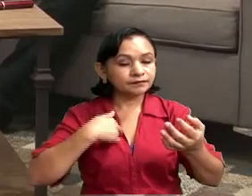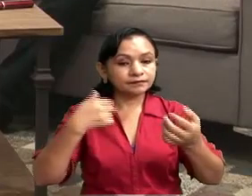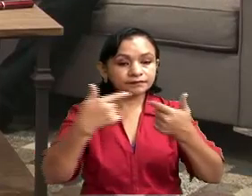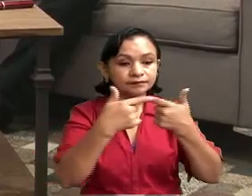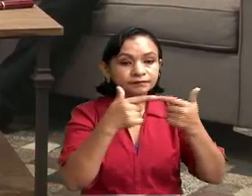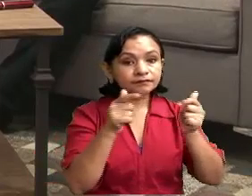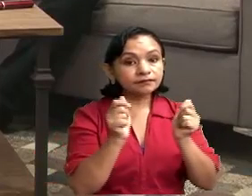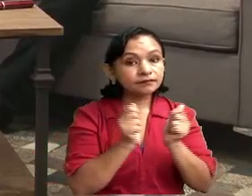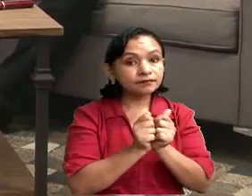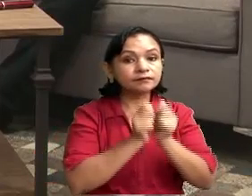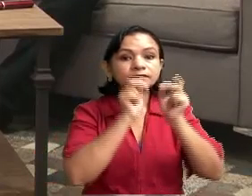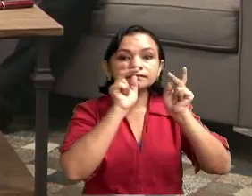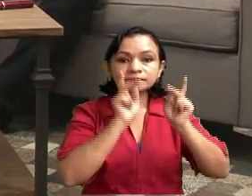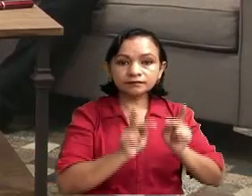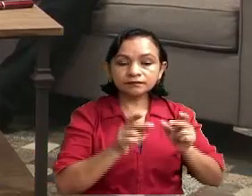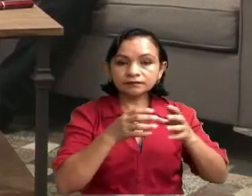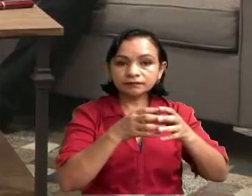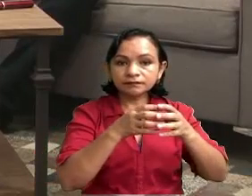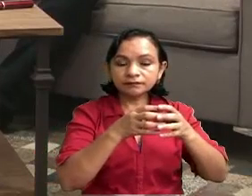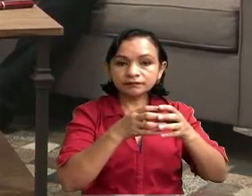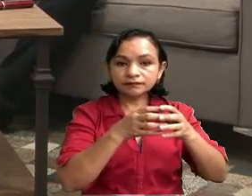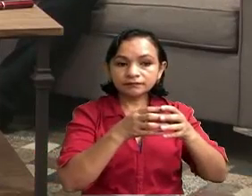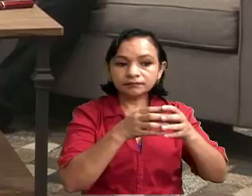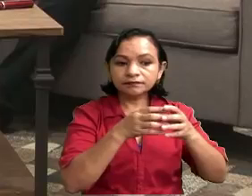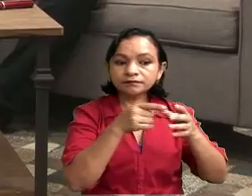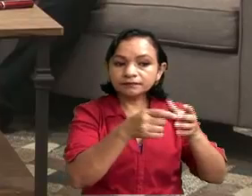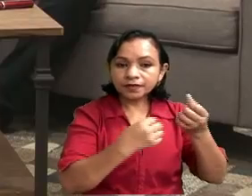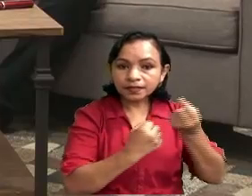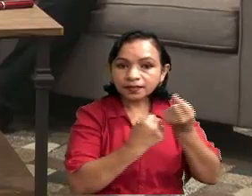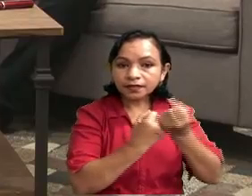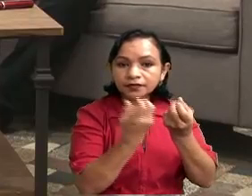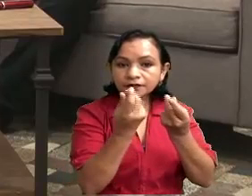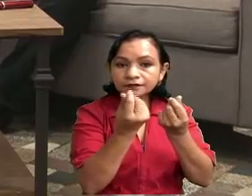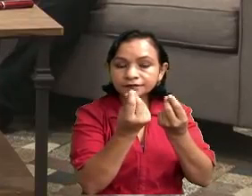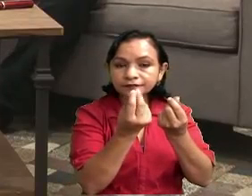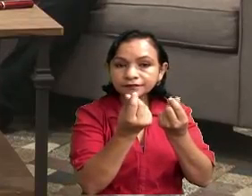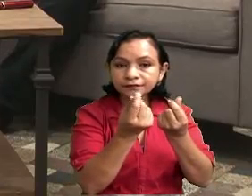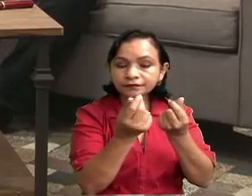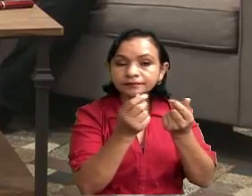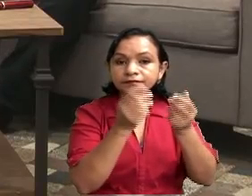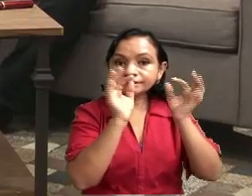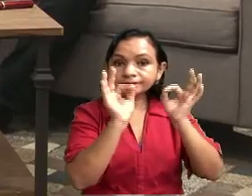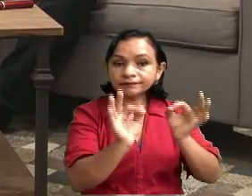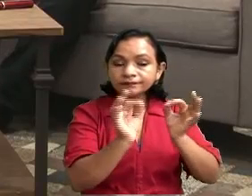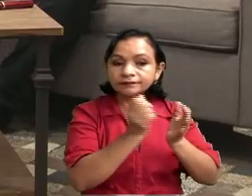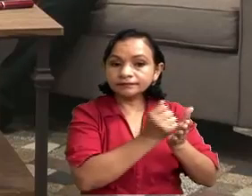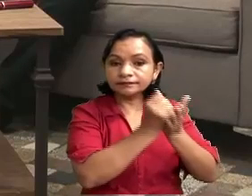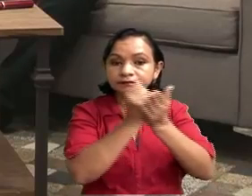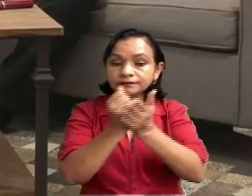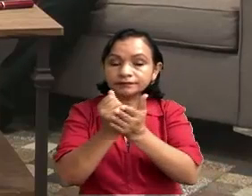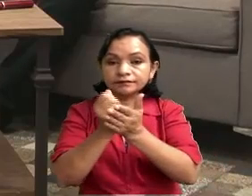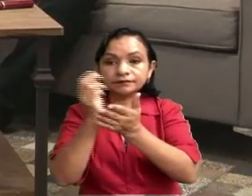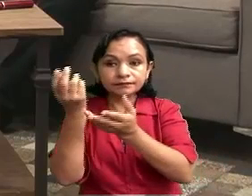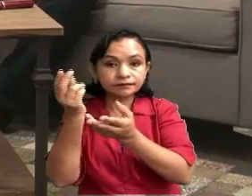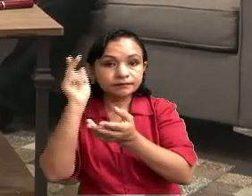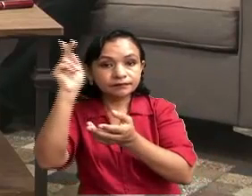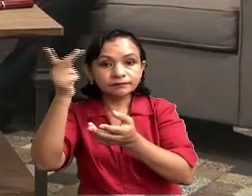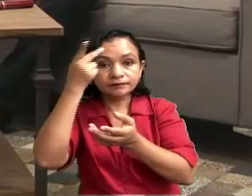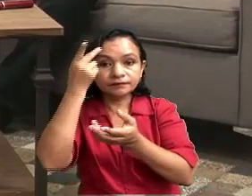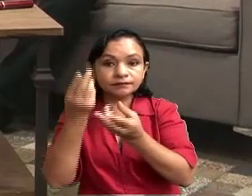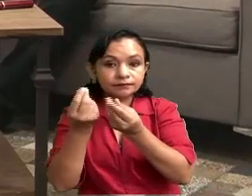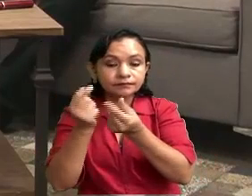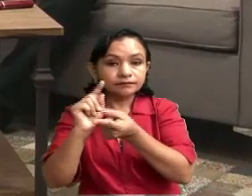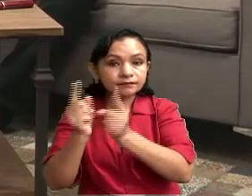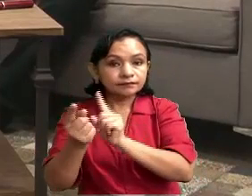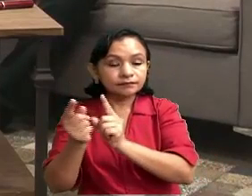comité de estabilidad financiera. ¿Para qué se hizo eso? Para contribuir a la política monetaria y